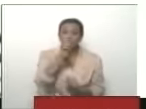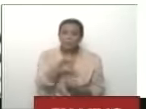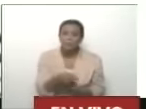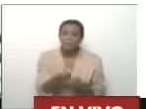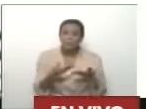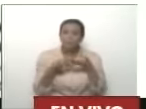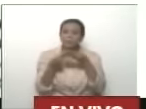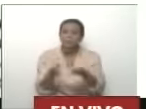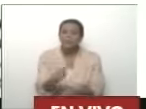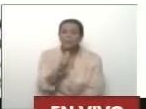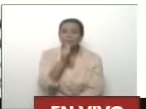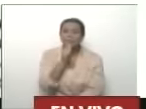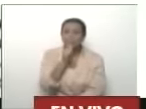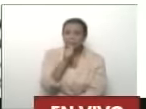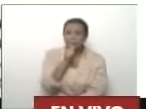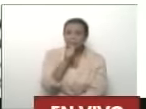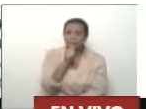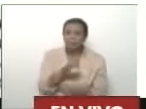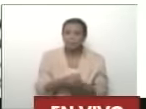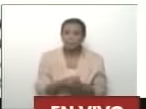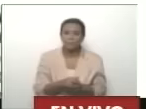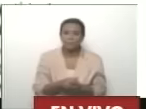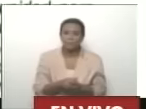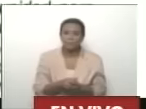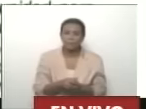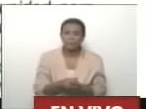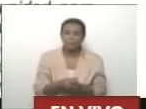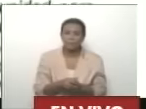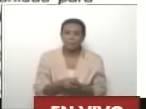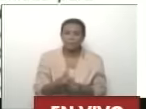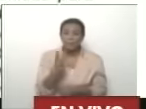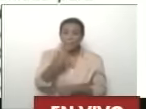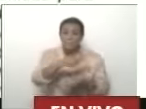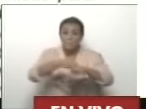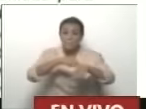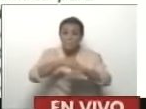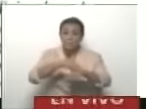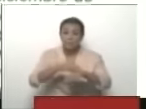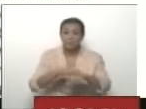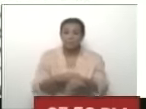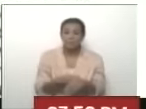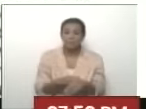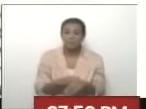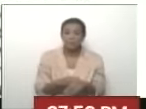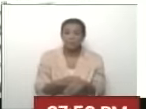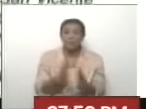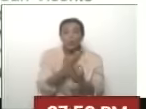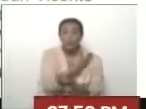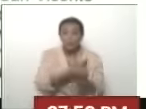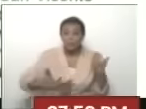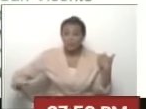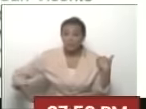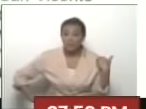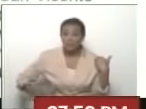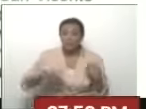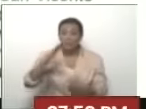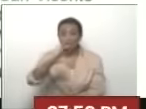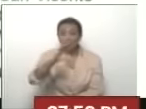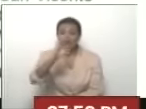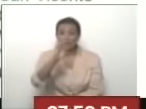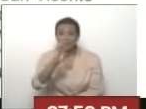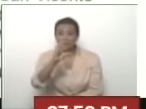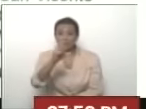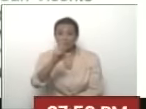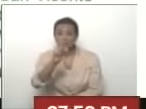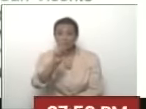dirijo a el primer ministro Ralph González como presidente de la CELAT,